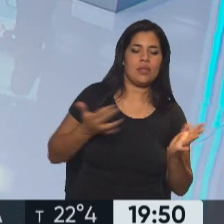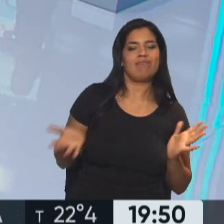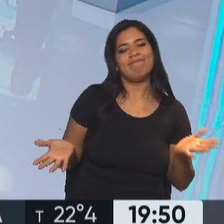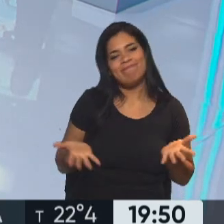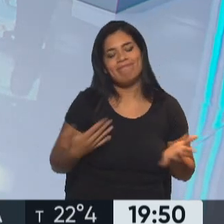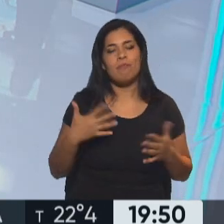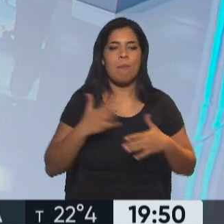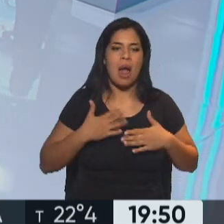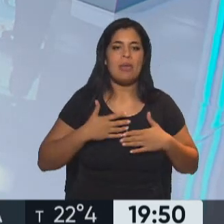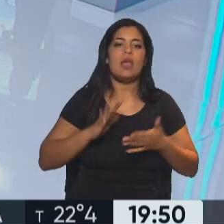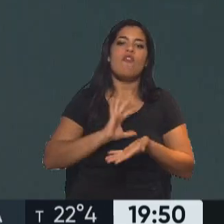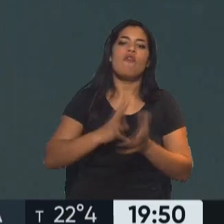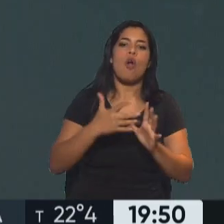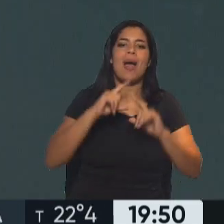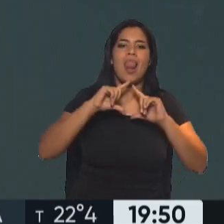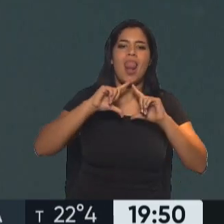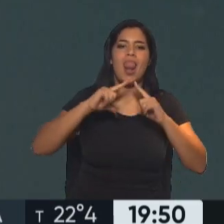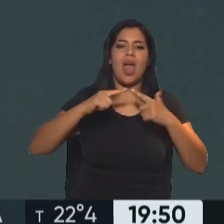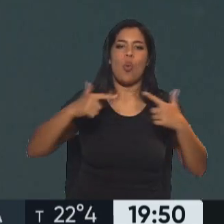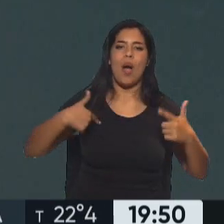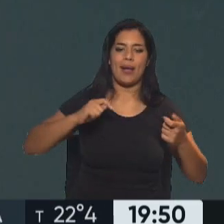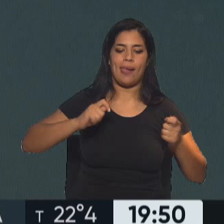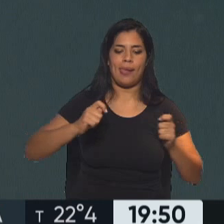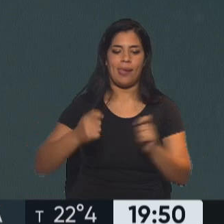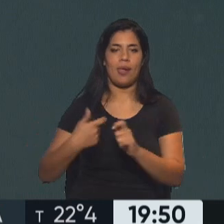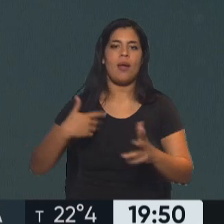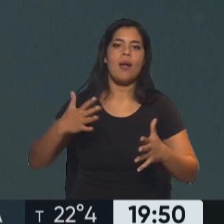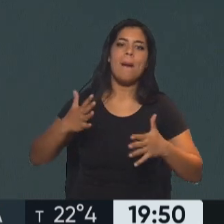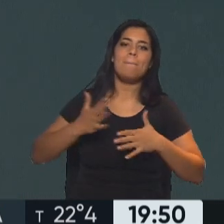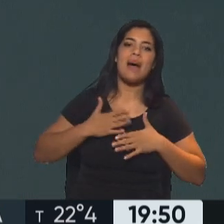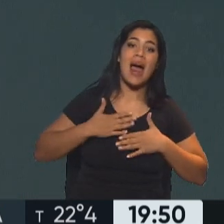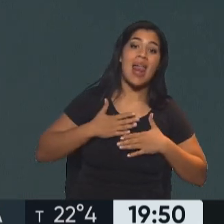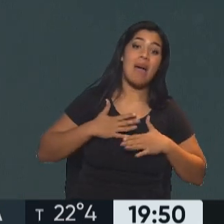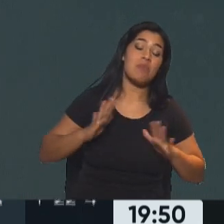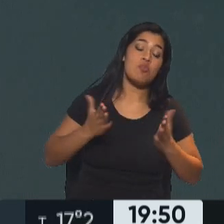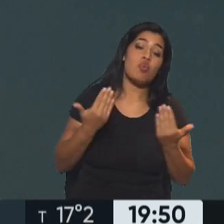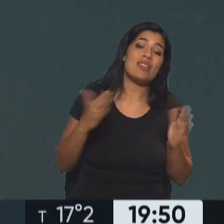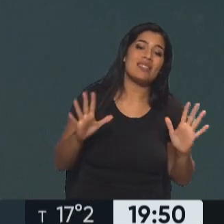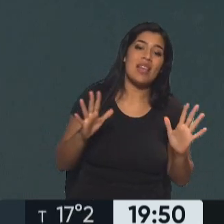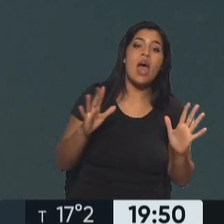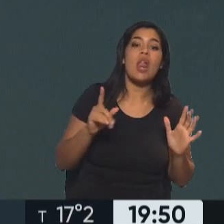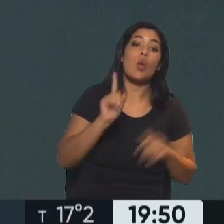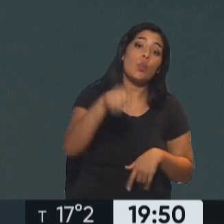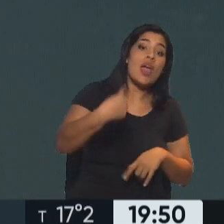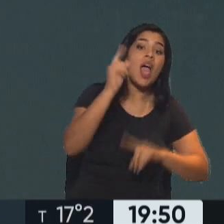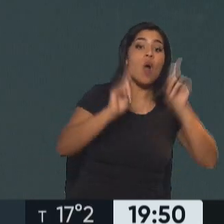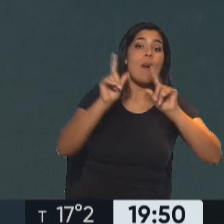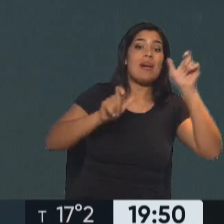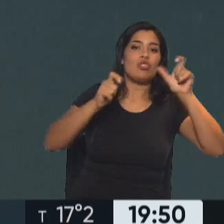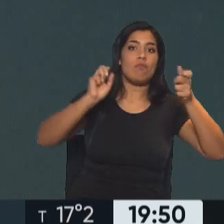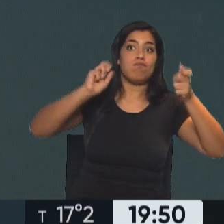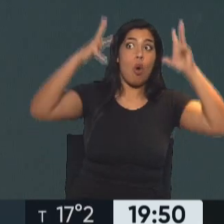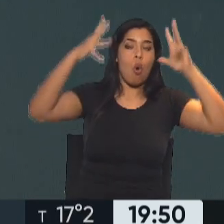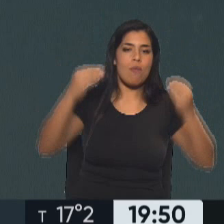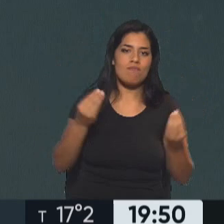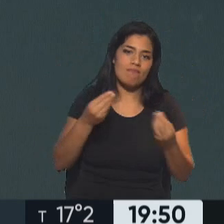ahora existe que te clavaron el visto, para mí te van a clavar una reacción. Quizás genera algún enojo porque te ponen un